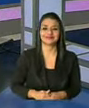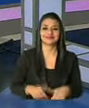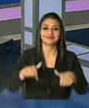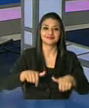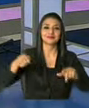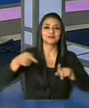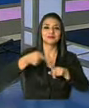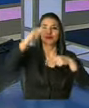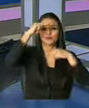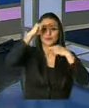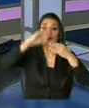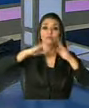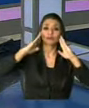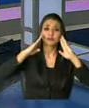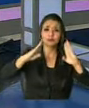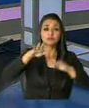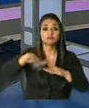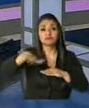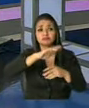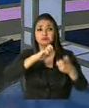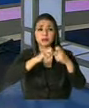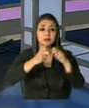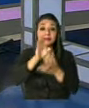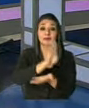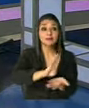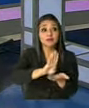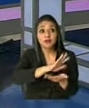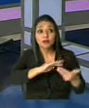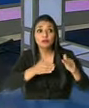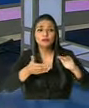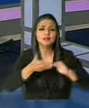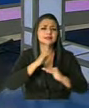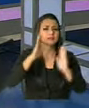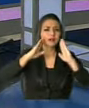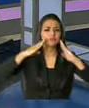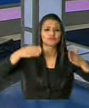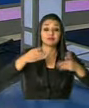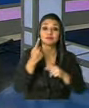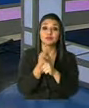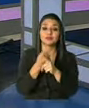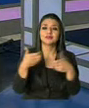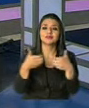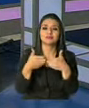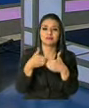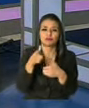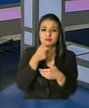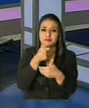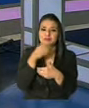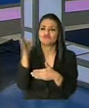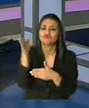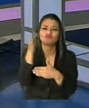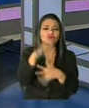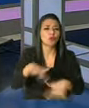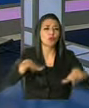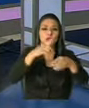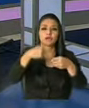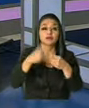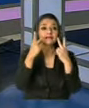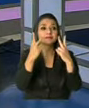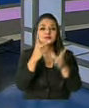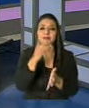primer noticiero que se preocupa de todo lo que ocurre ahí en su barrio, por eso siempre tenemos todos nuestros equipos en toda la capital viendo qué es lo que sucede ahí, porque queremos